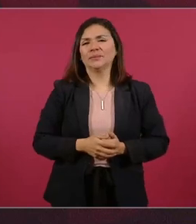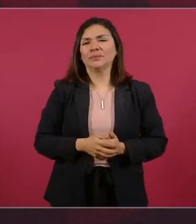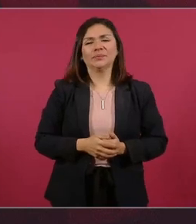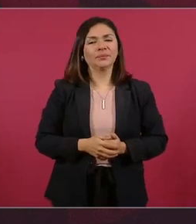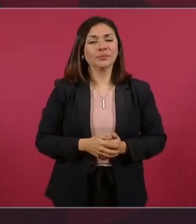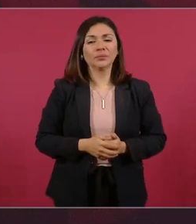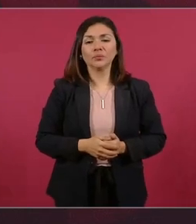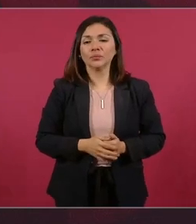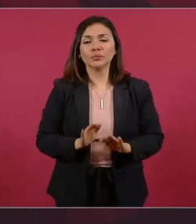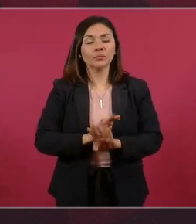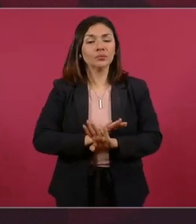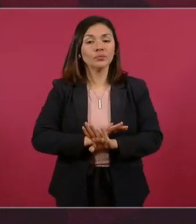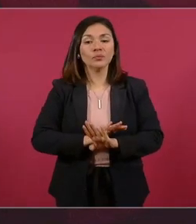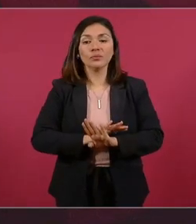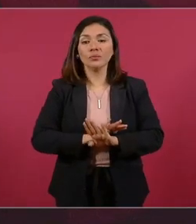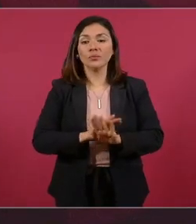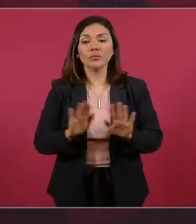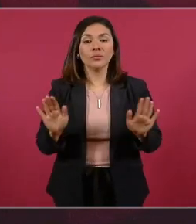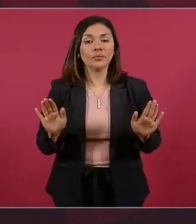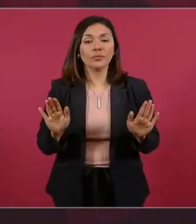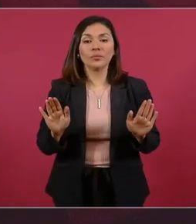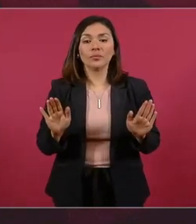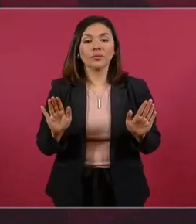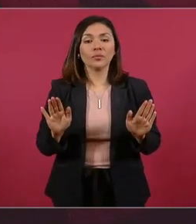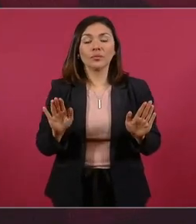Nada más tener